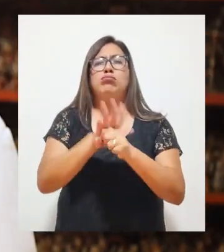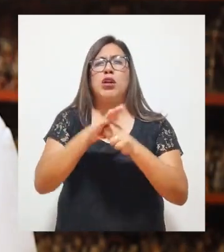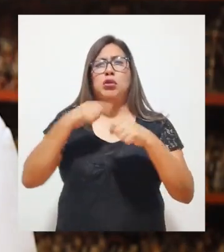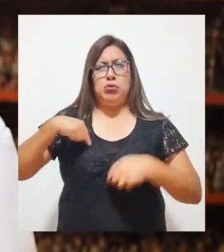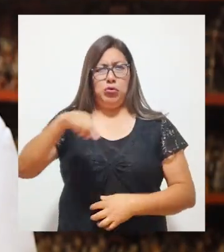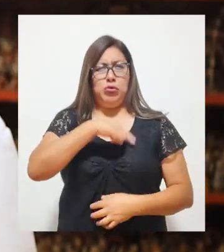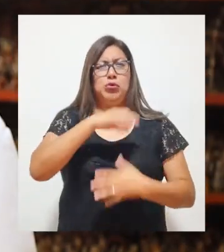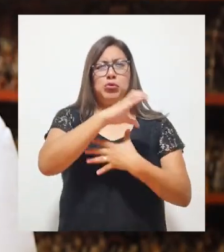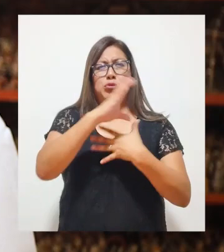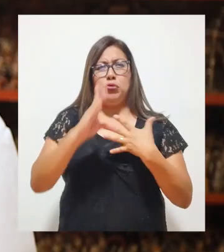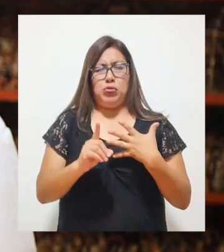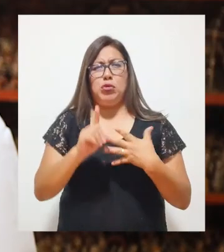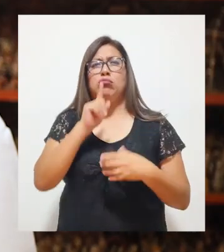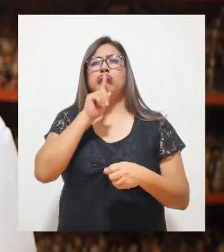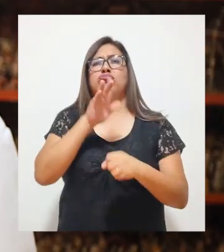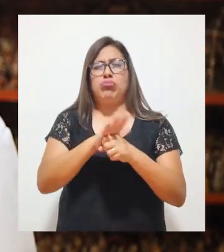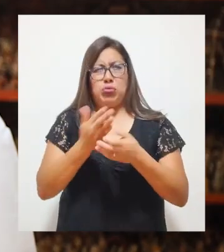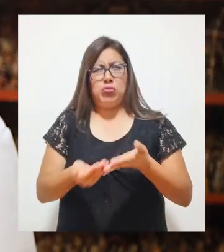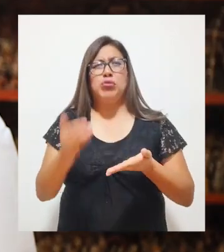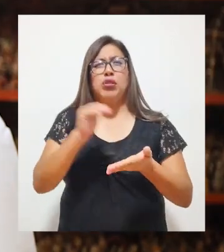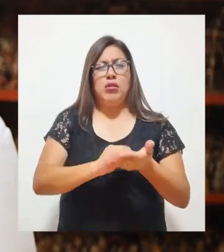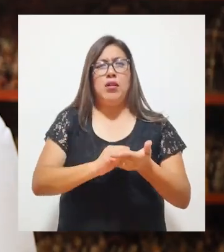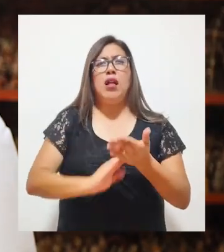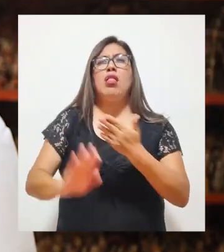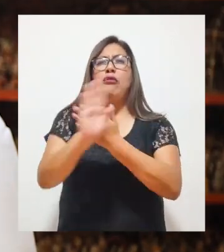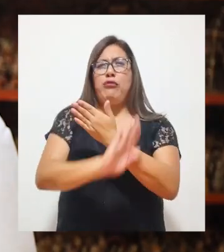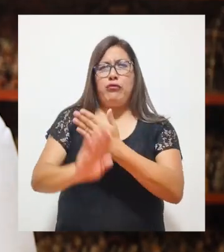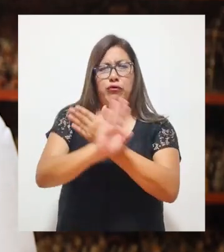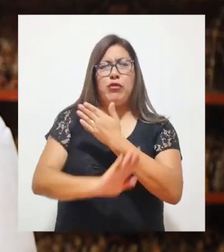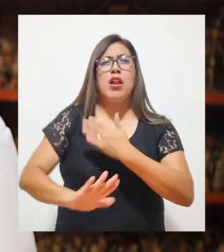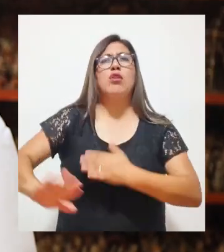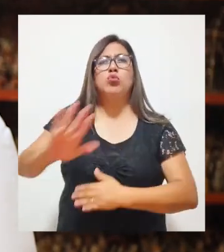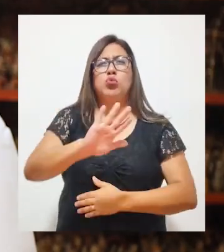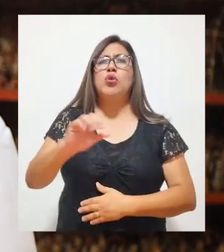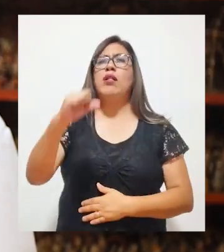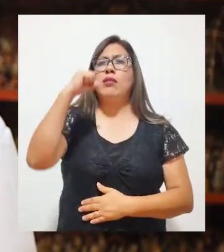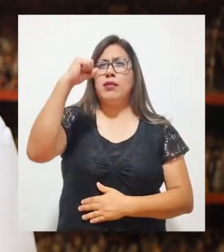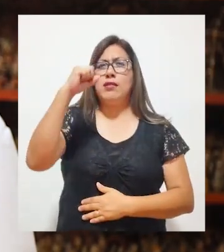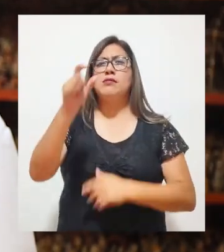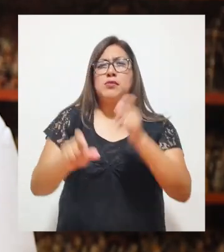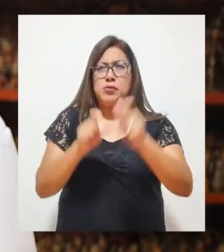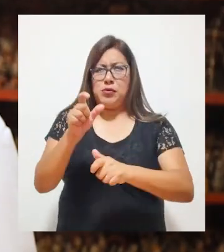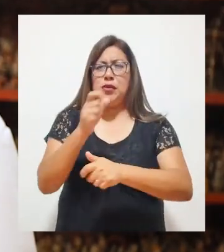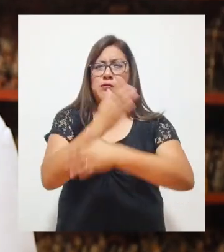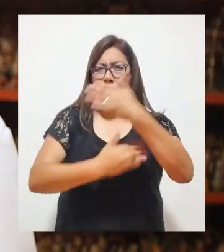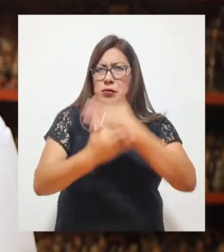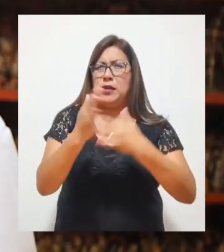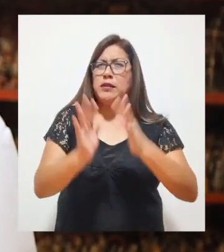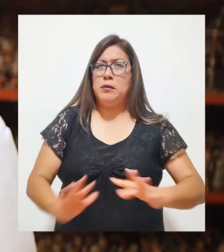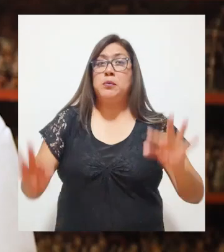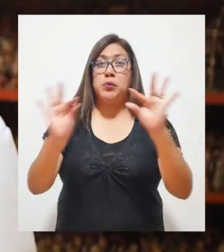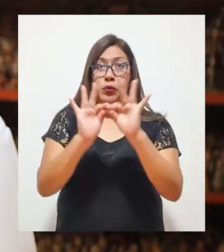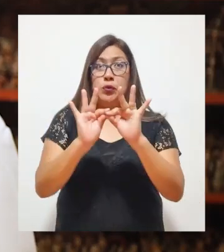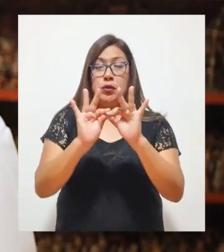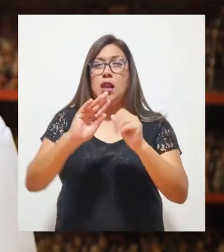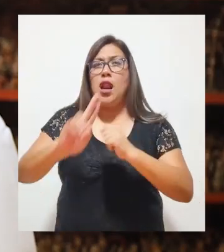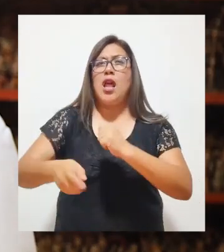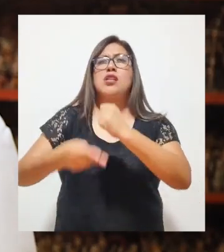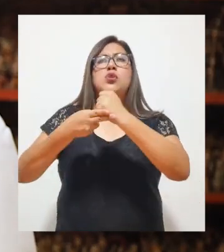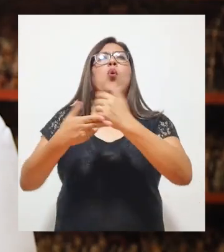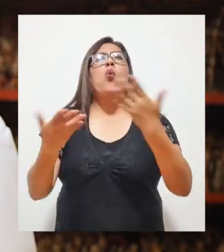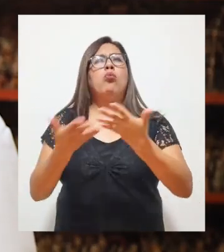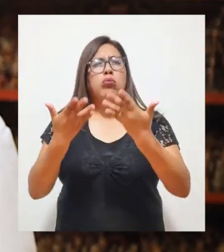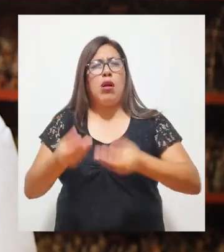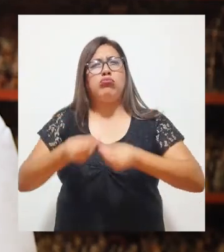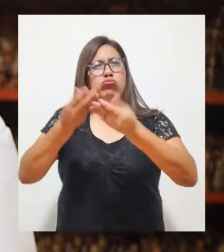desde el CONADIS. Renovamos nuestro compromiso con la defensa de los derechos fundamentales de las personas con discapacidad, la